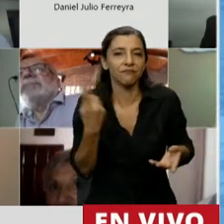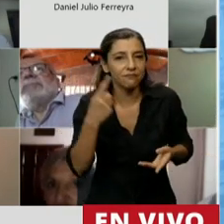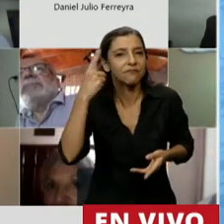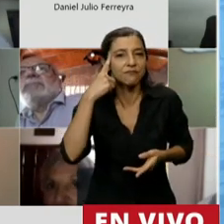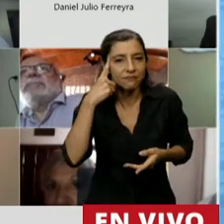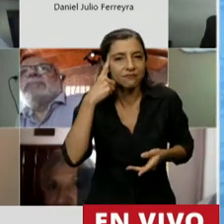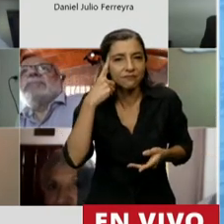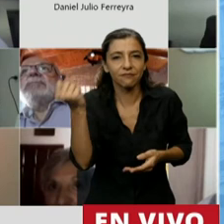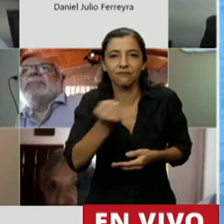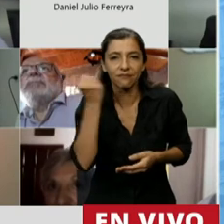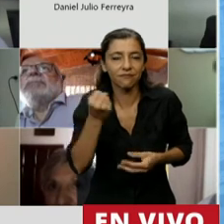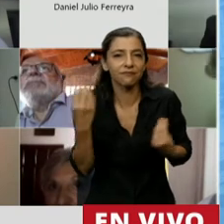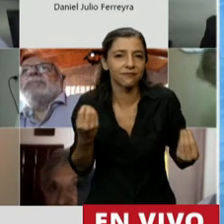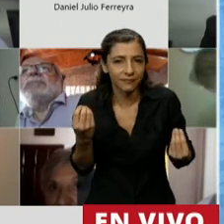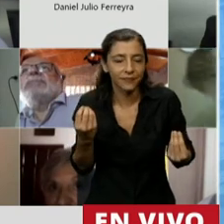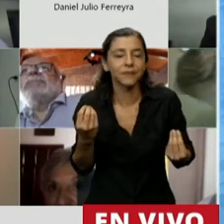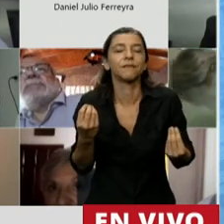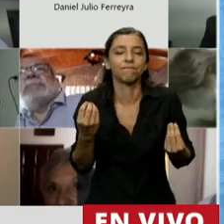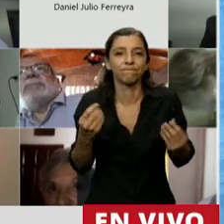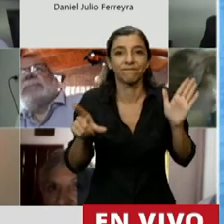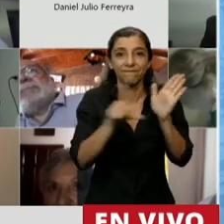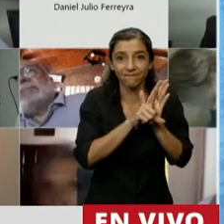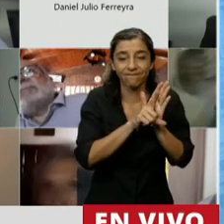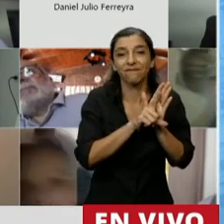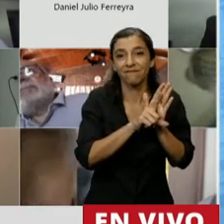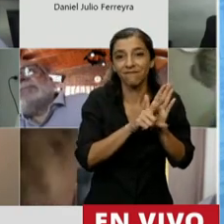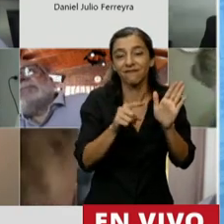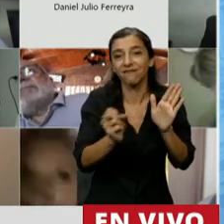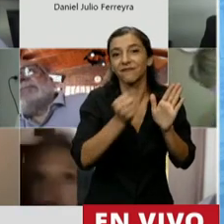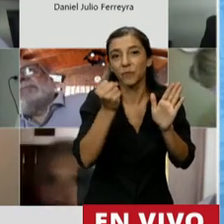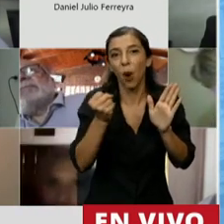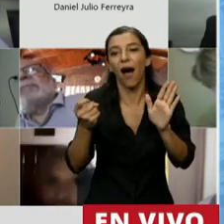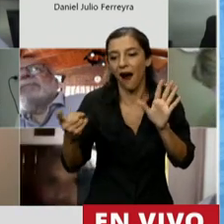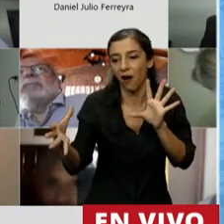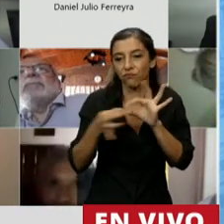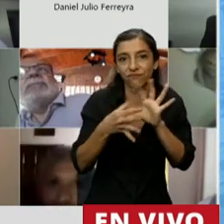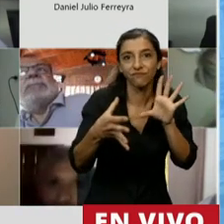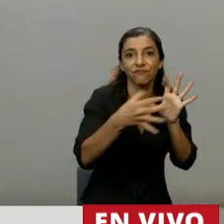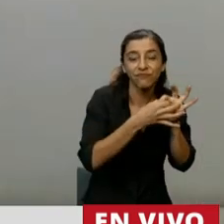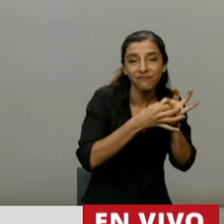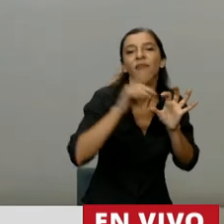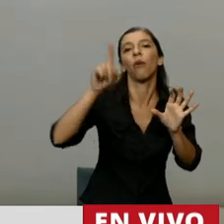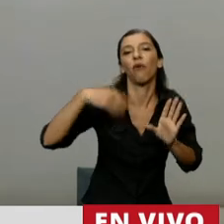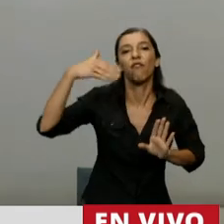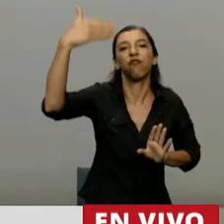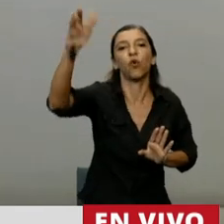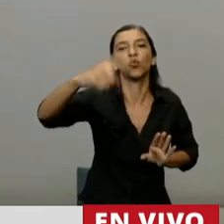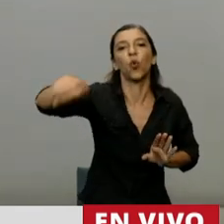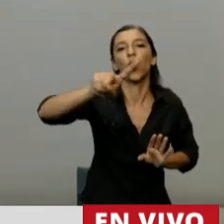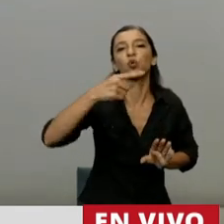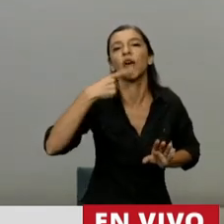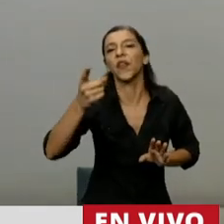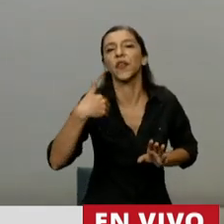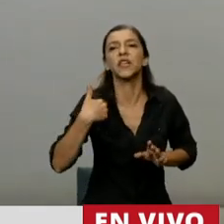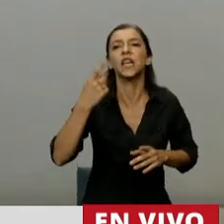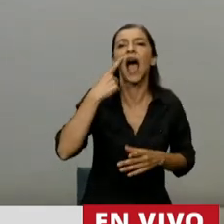Atar, poner una cláusula es darle pasto a todas esas especulaciones que nos van a decir después que las expectativas de